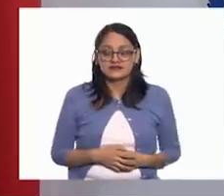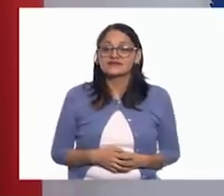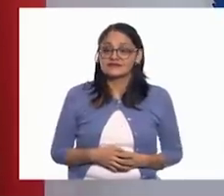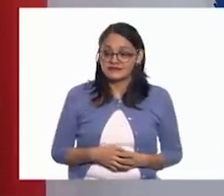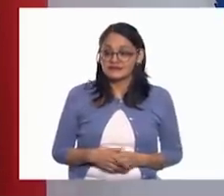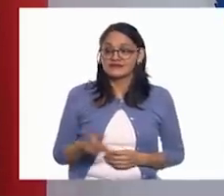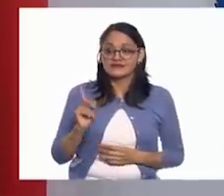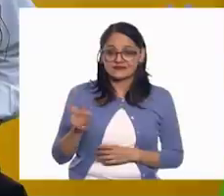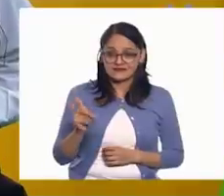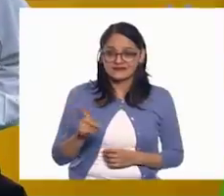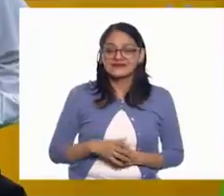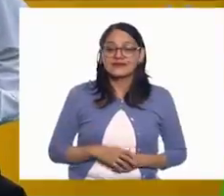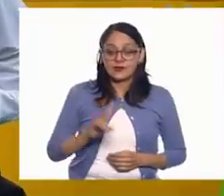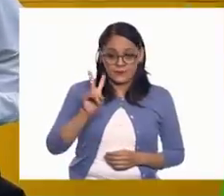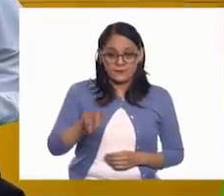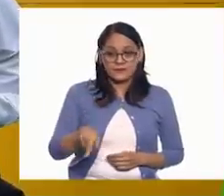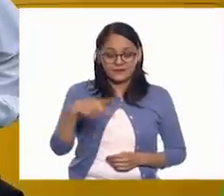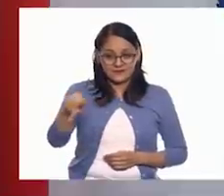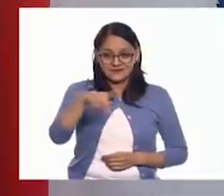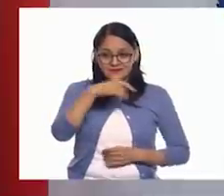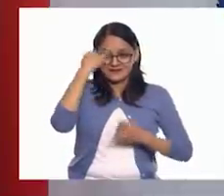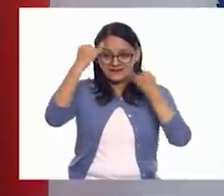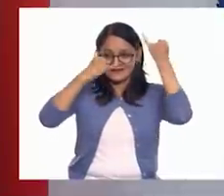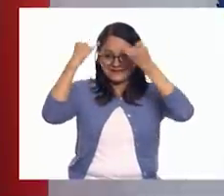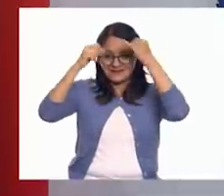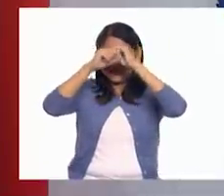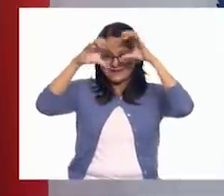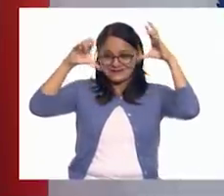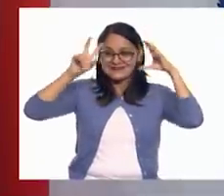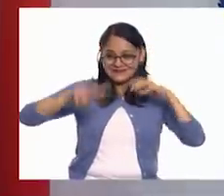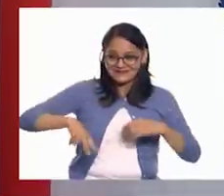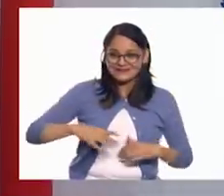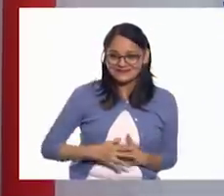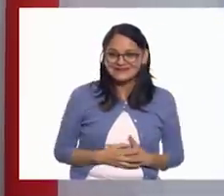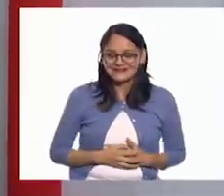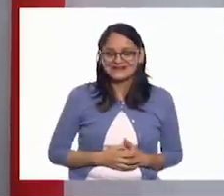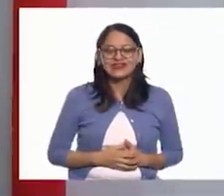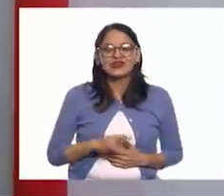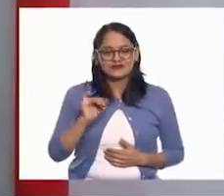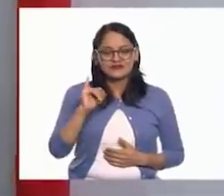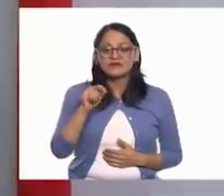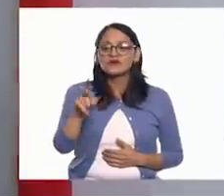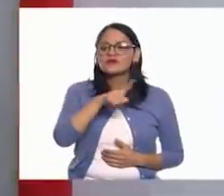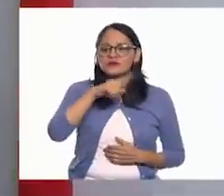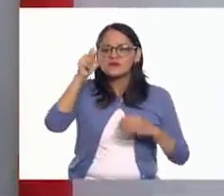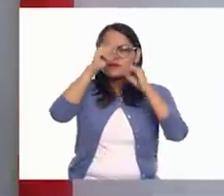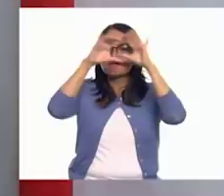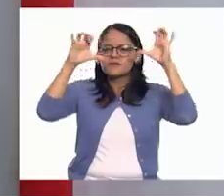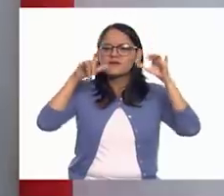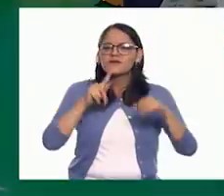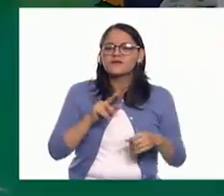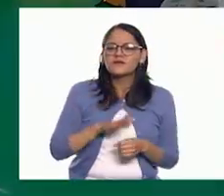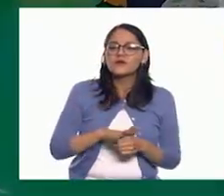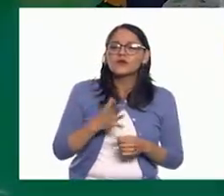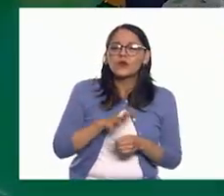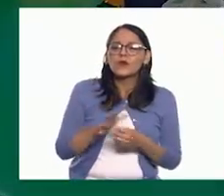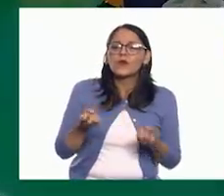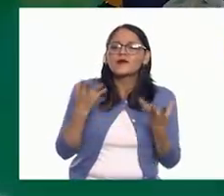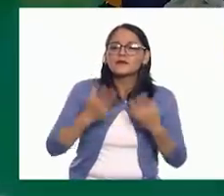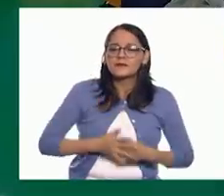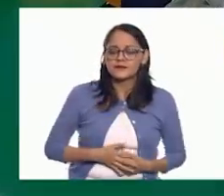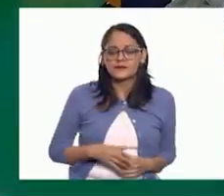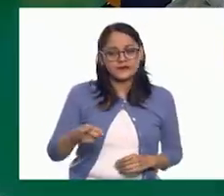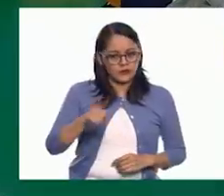Chicos, ¿verdad que tiene mucha imaginación? Sí, ¿verdad? ¿Y ustedes qué tanta imaginación tienen? Uf.